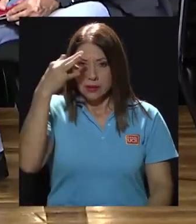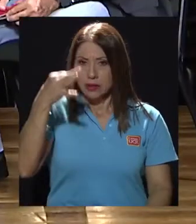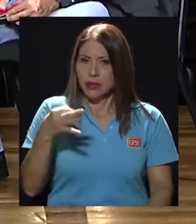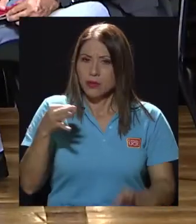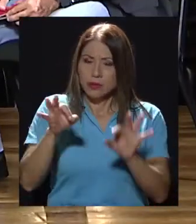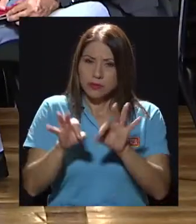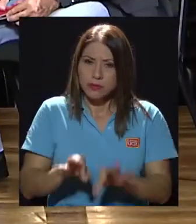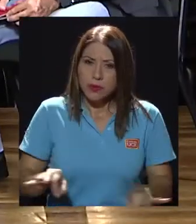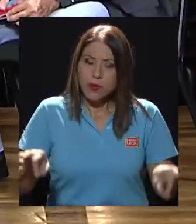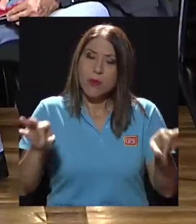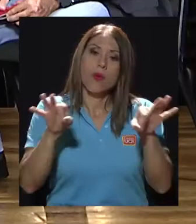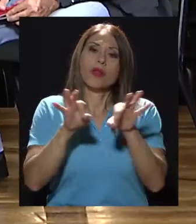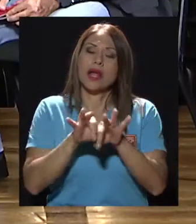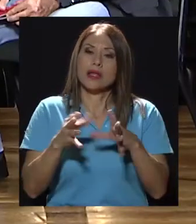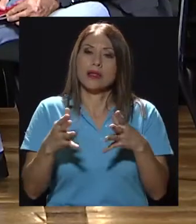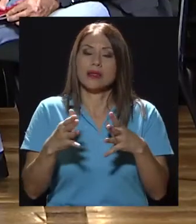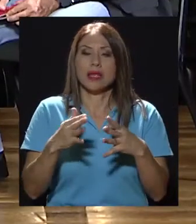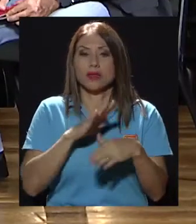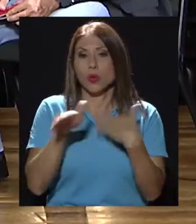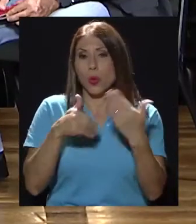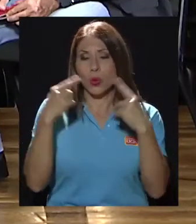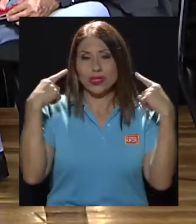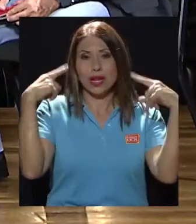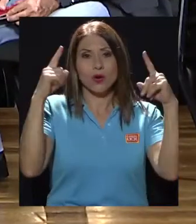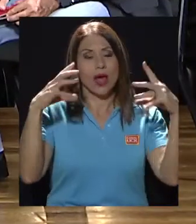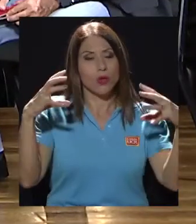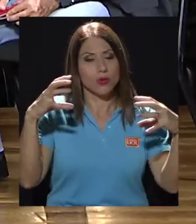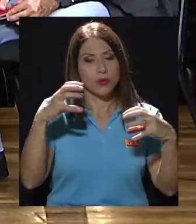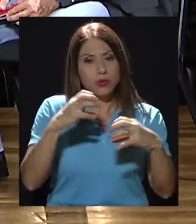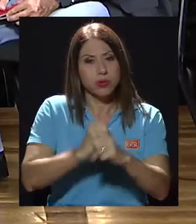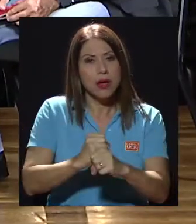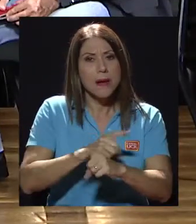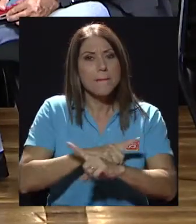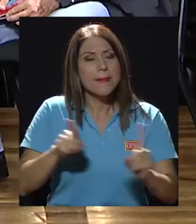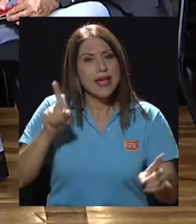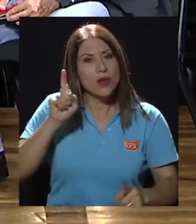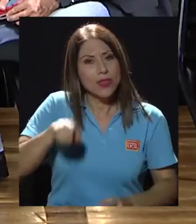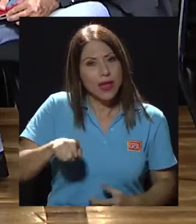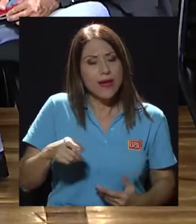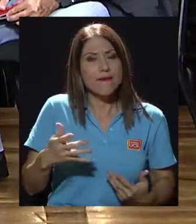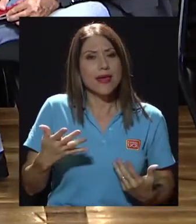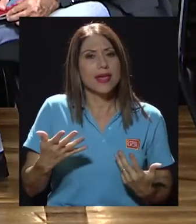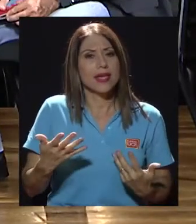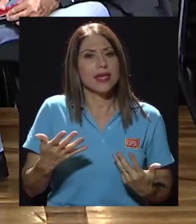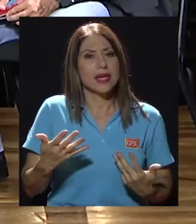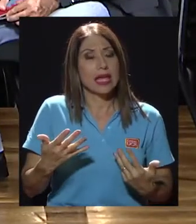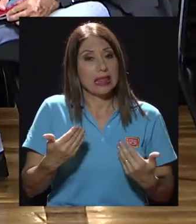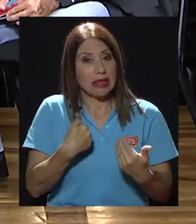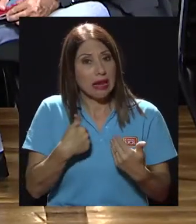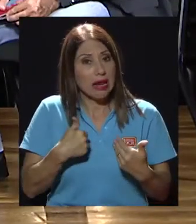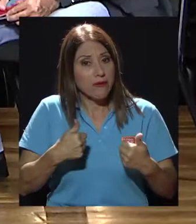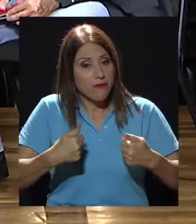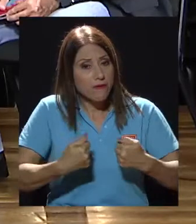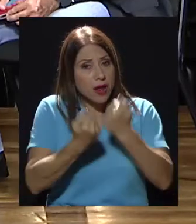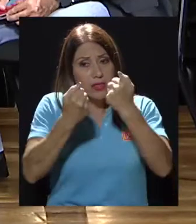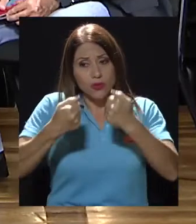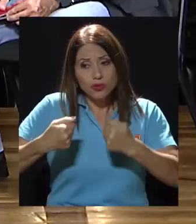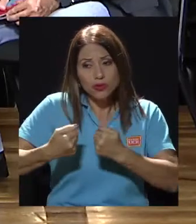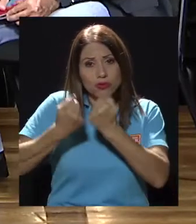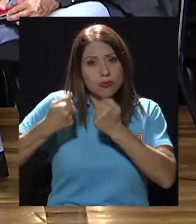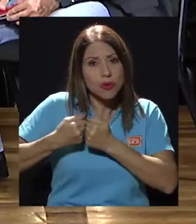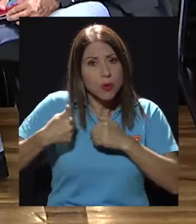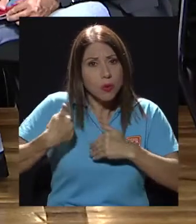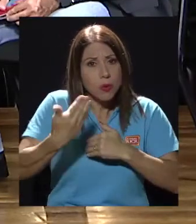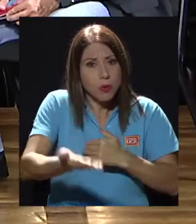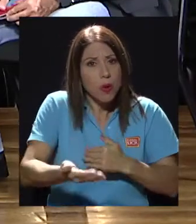la sistematización que se ha logrado, pero deben de existir una serie de grandes retos a venir, don Eddie, claro. Y quisiera que me los presente como una